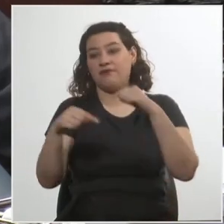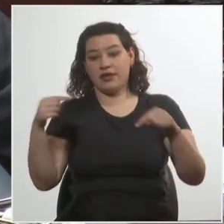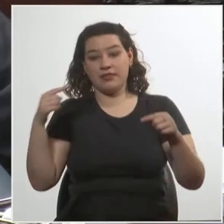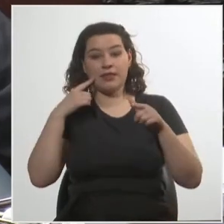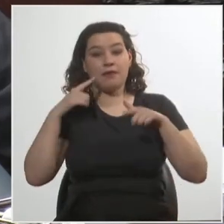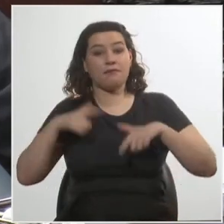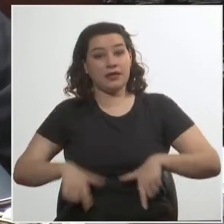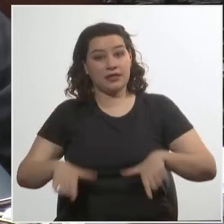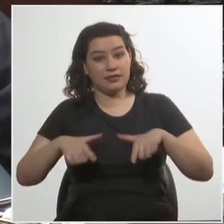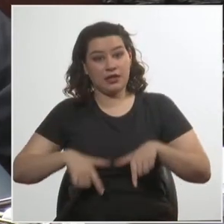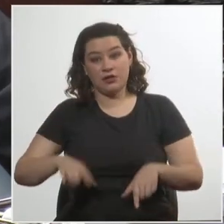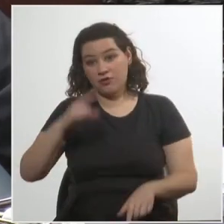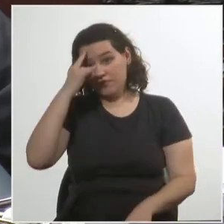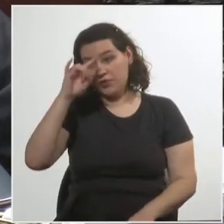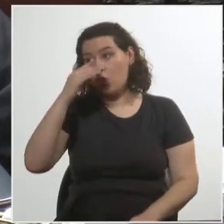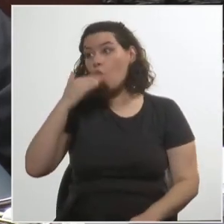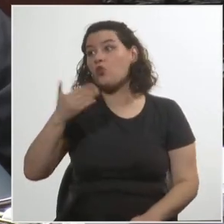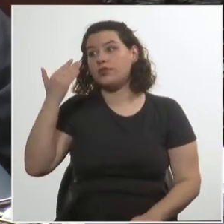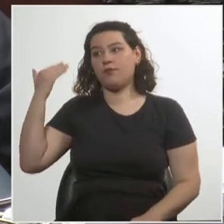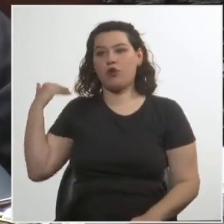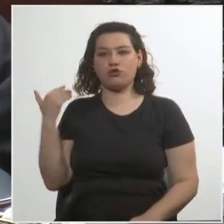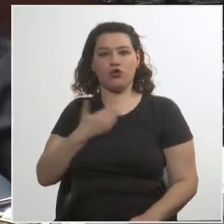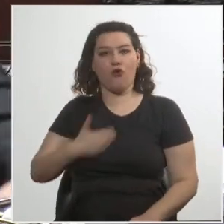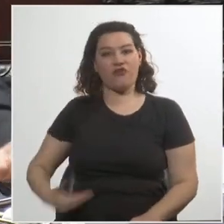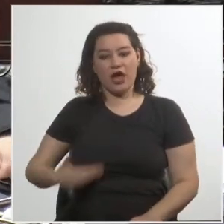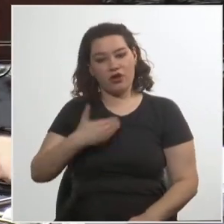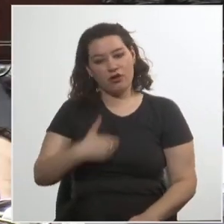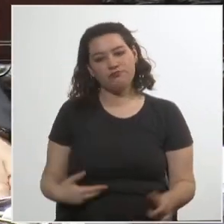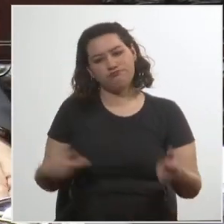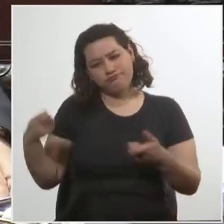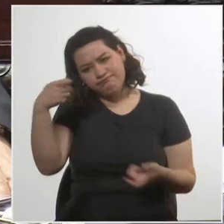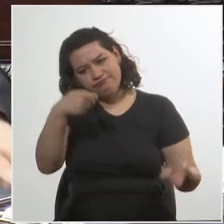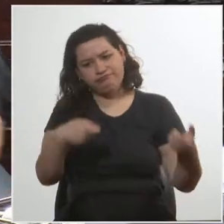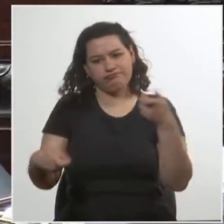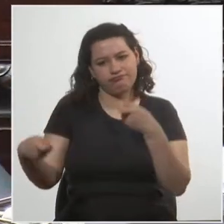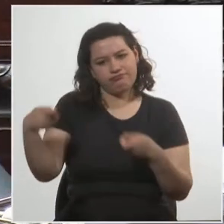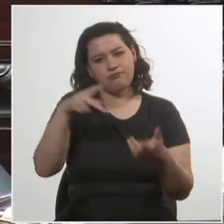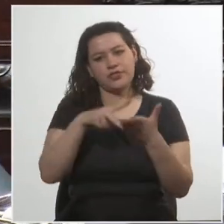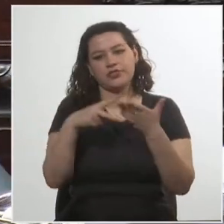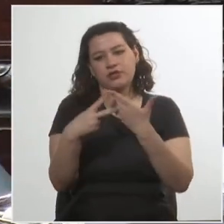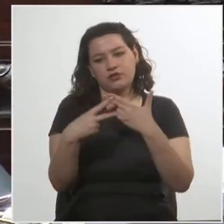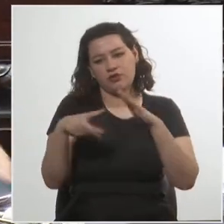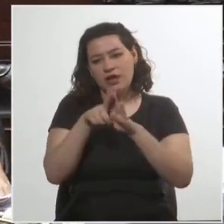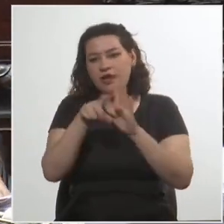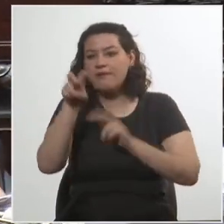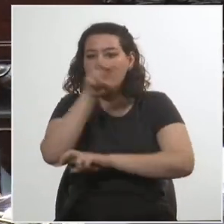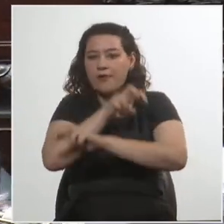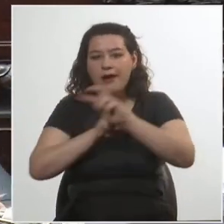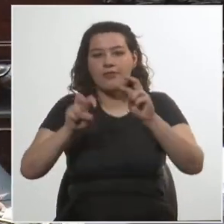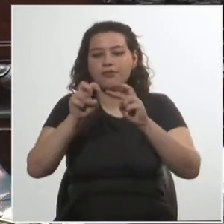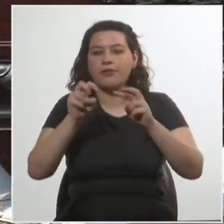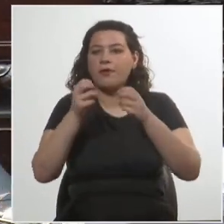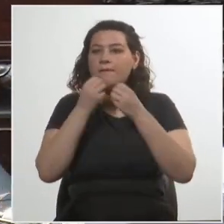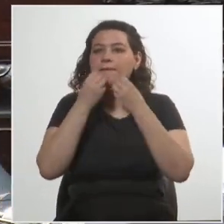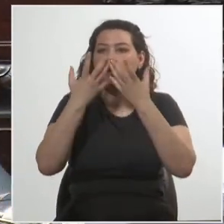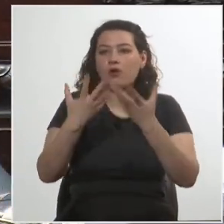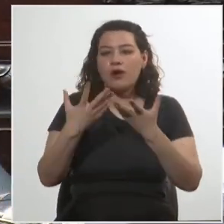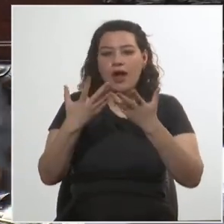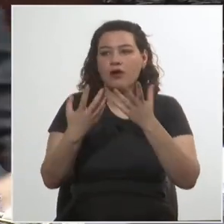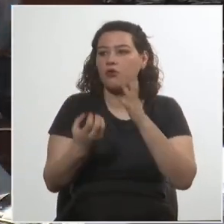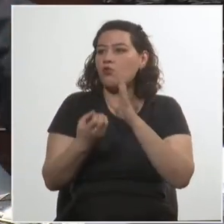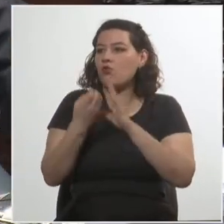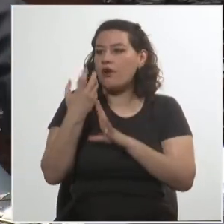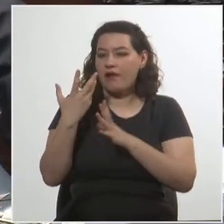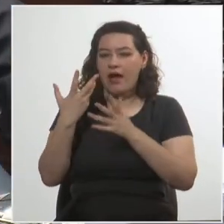de ganadería de los últimos gobiernos procurando promover mecanismos innovadores